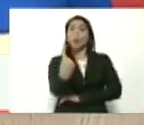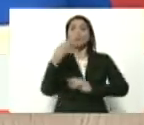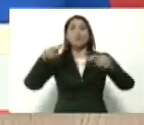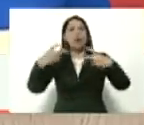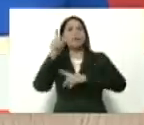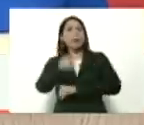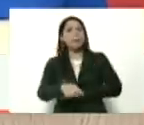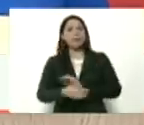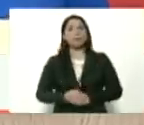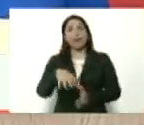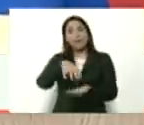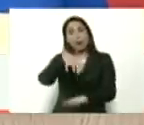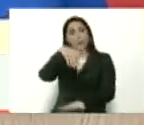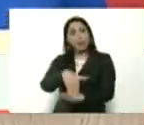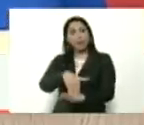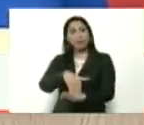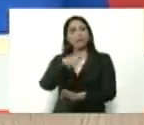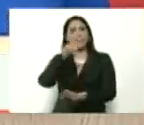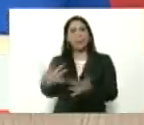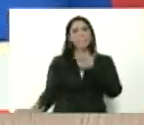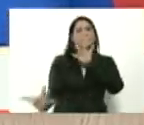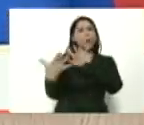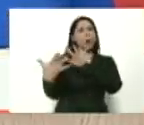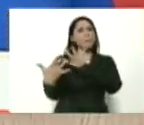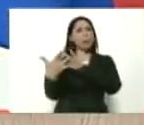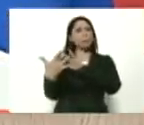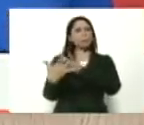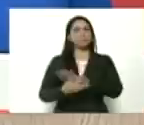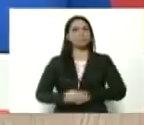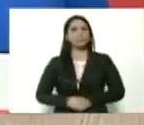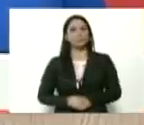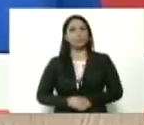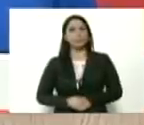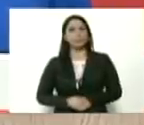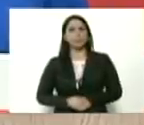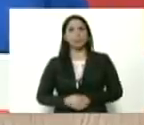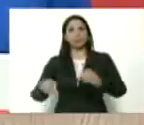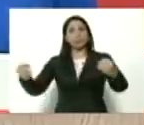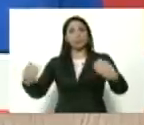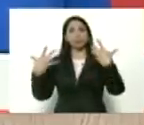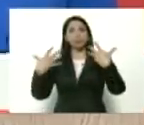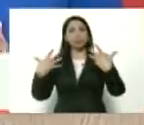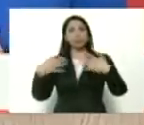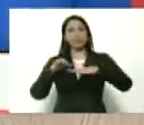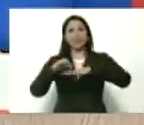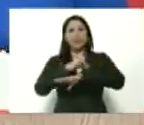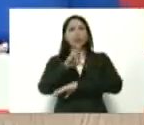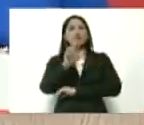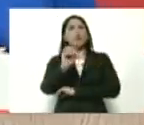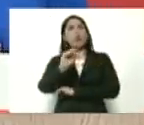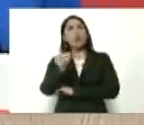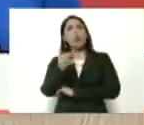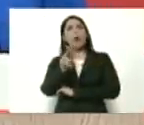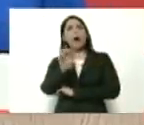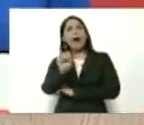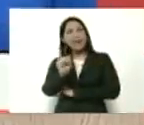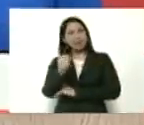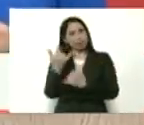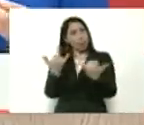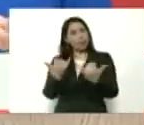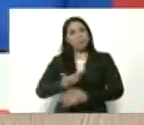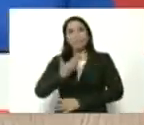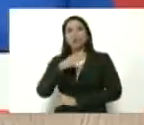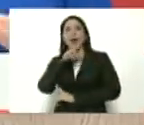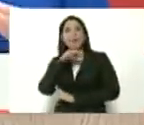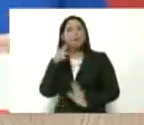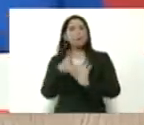nuevo también del estado Miranda vinculado a el foco de Los Roques. Es importante que hablemos ya